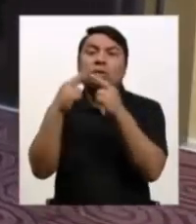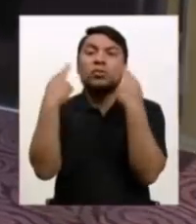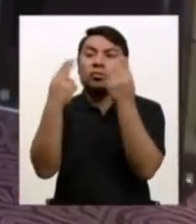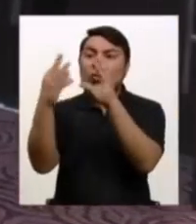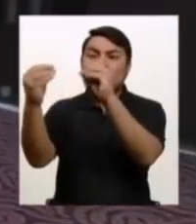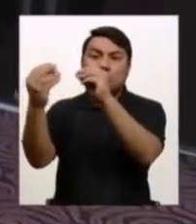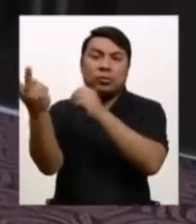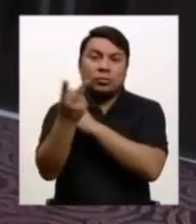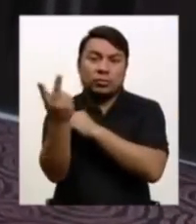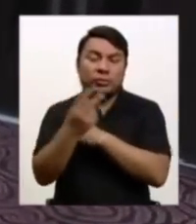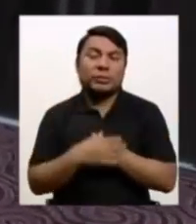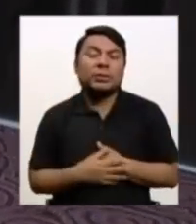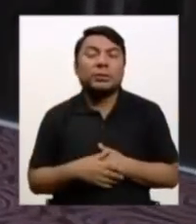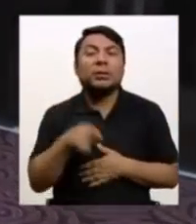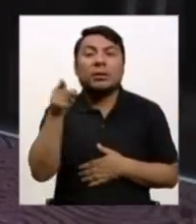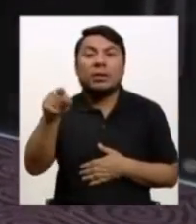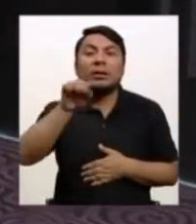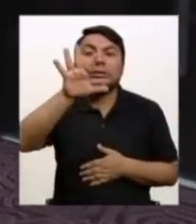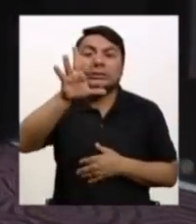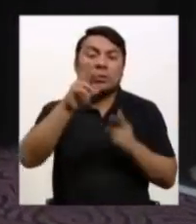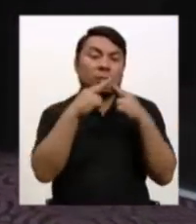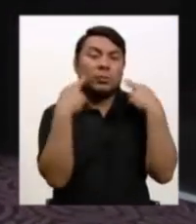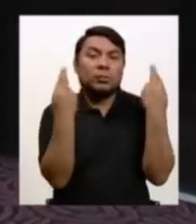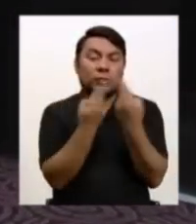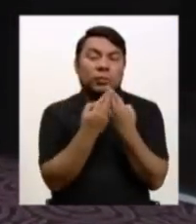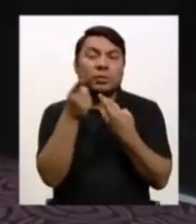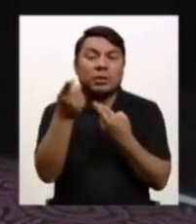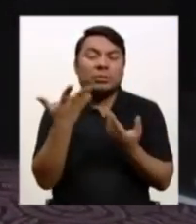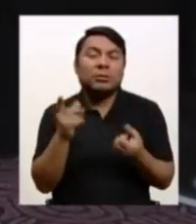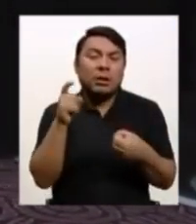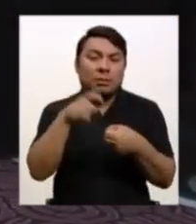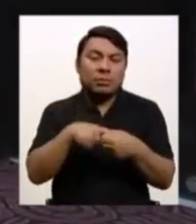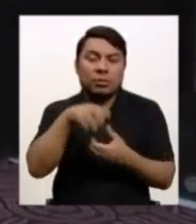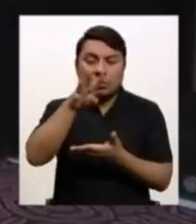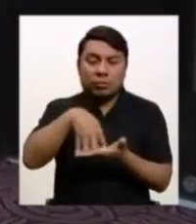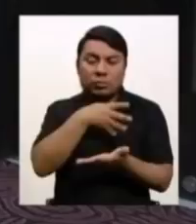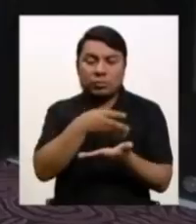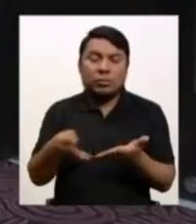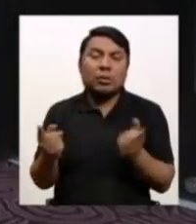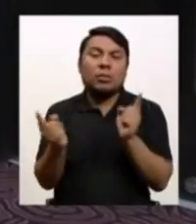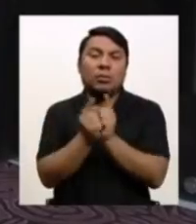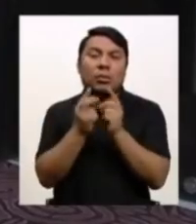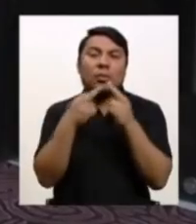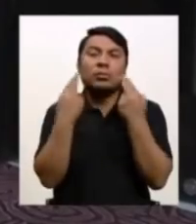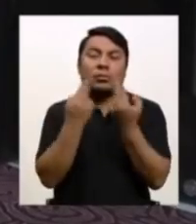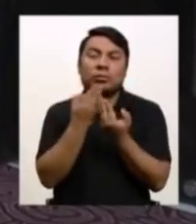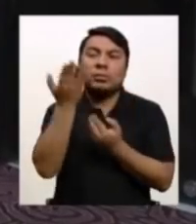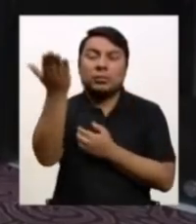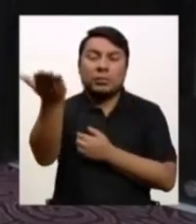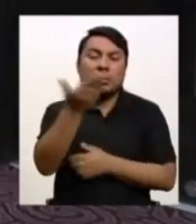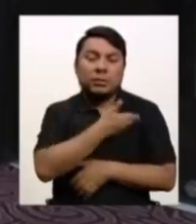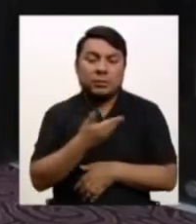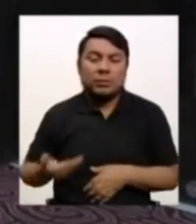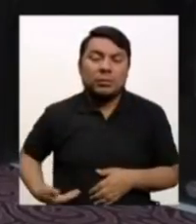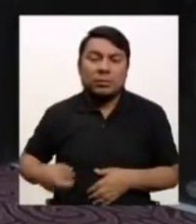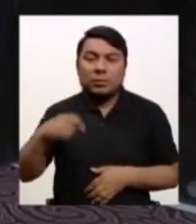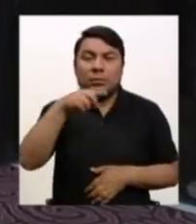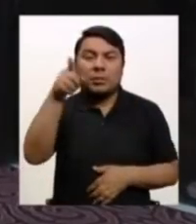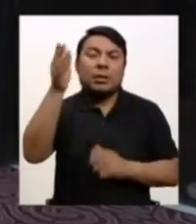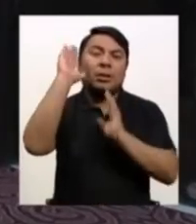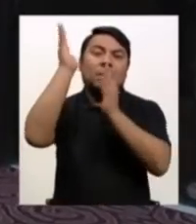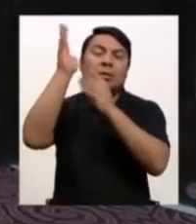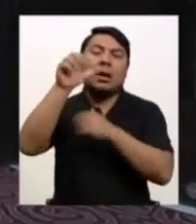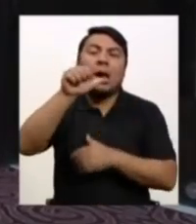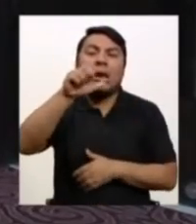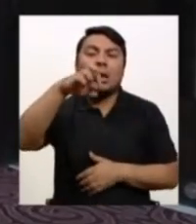Una de las cinco reuniones que forma parte de la agenda de actividades por esta cumbre APEC que